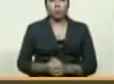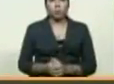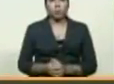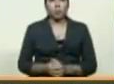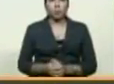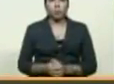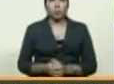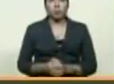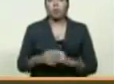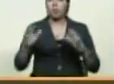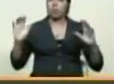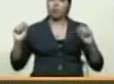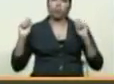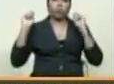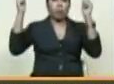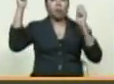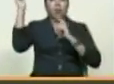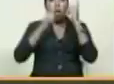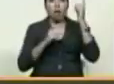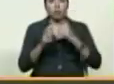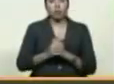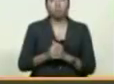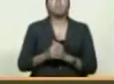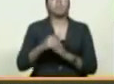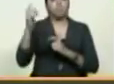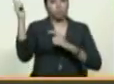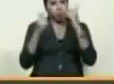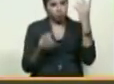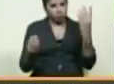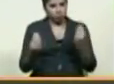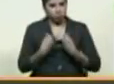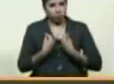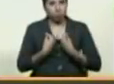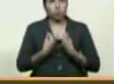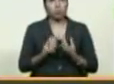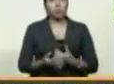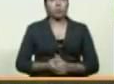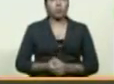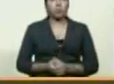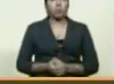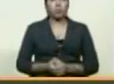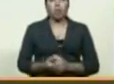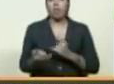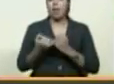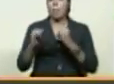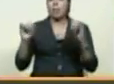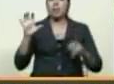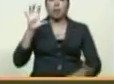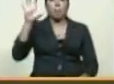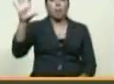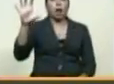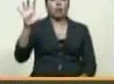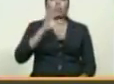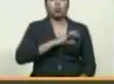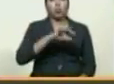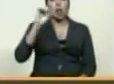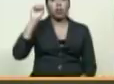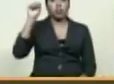¡Viva! ¡Que viva Chávez! ¡Viva! ¡Chávez vive! ¡Viva! ¡Independencia